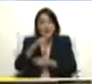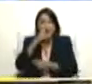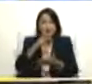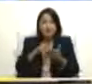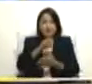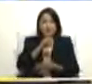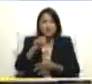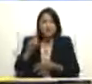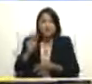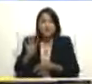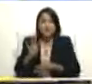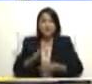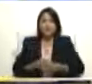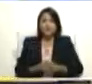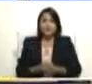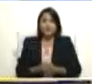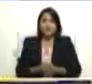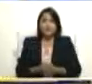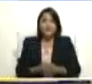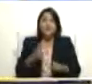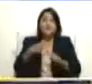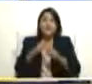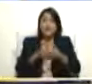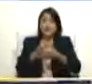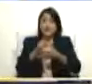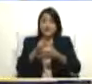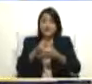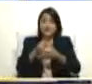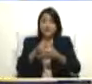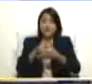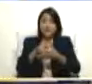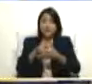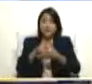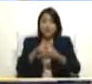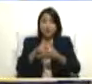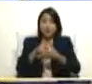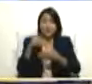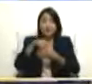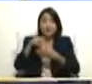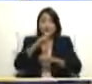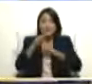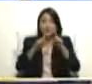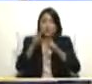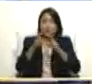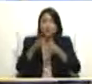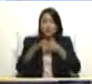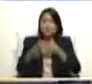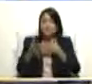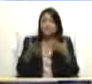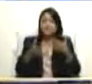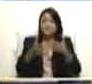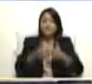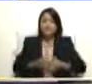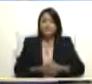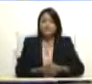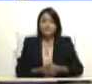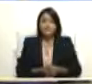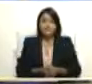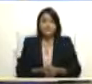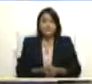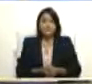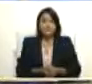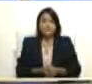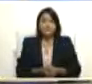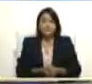2004. Luego el quinto referéndum consultivo fue el referéndum de